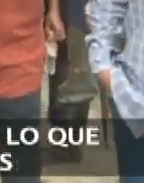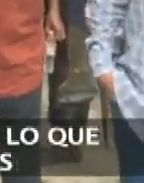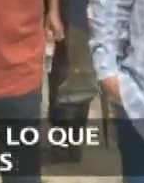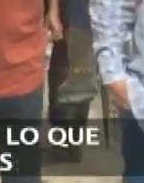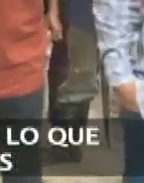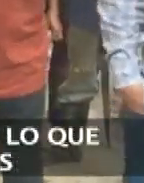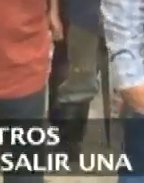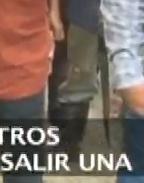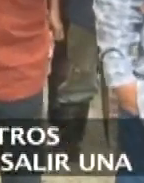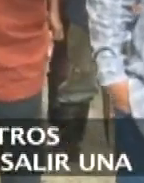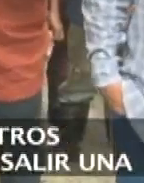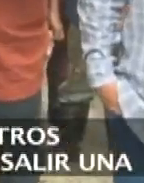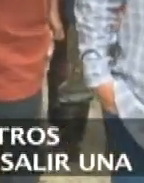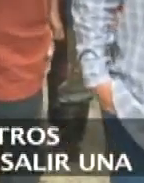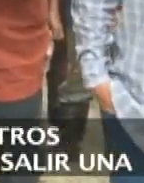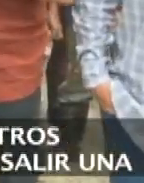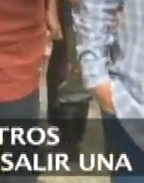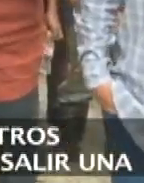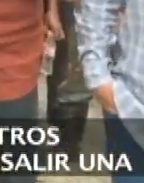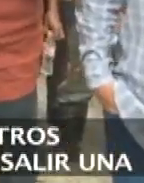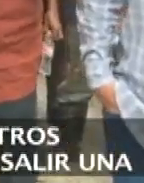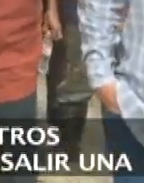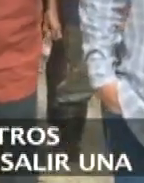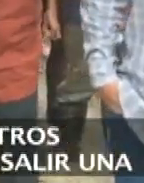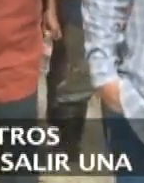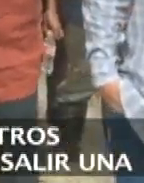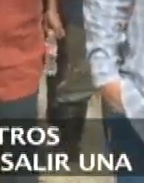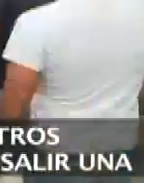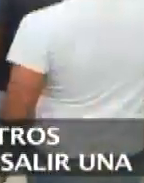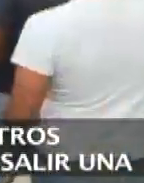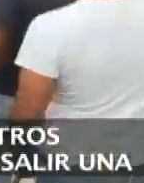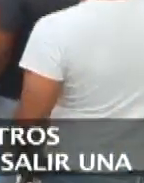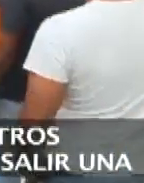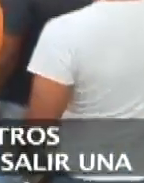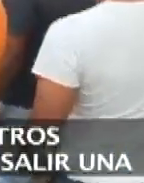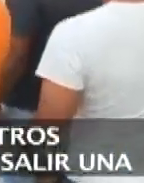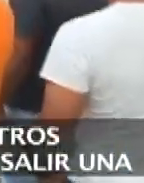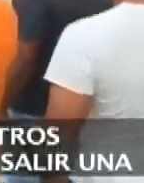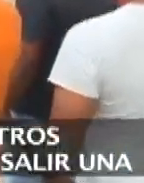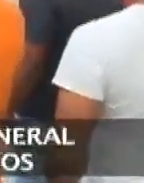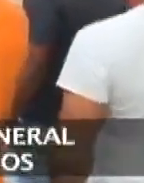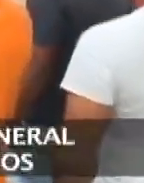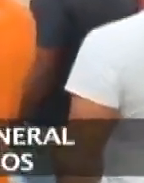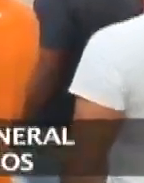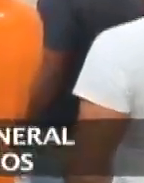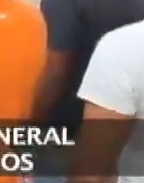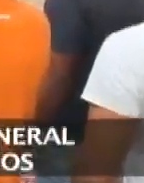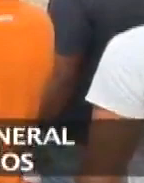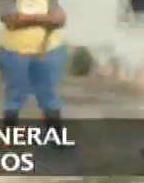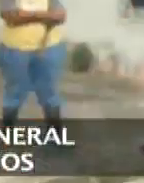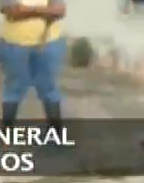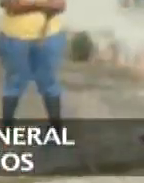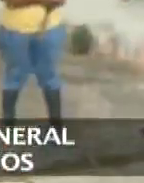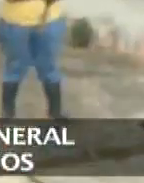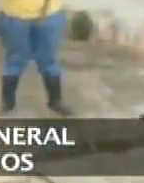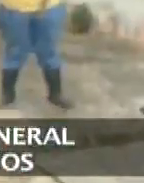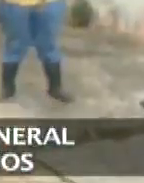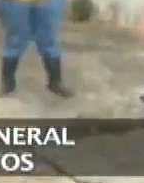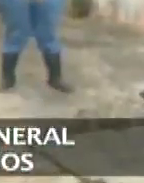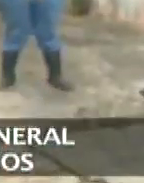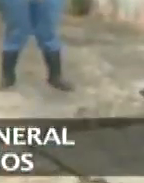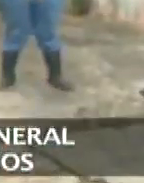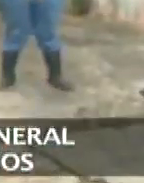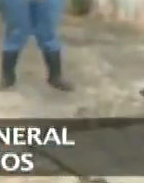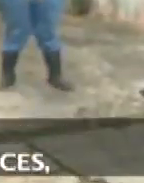dicho Romero, unos implementos para apoyar a otros productores. O sea que aquí va a salir una jornada bien hermosa y el